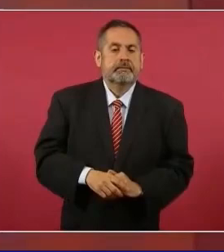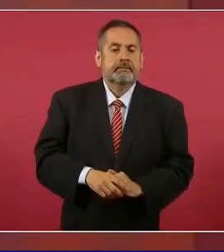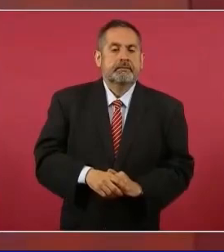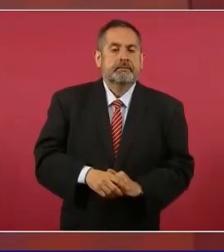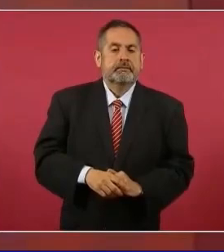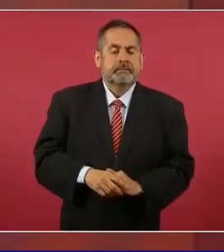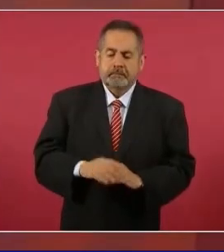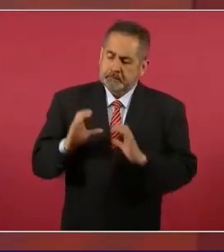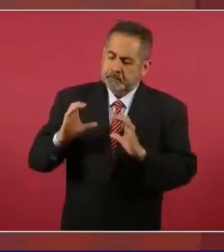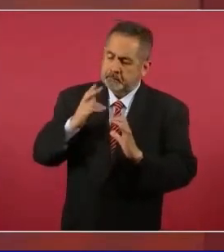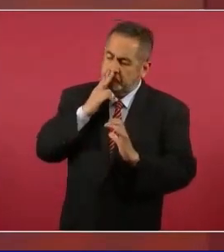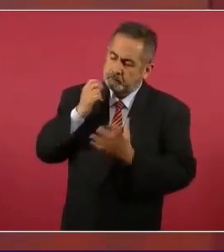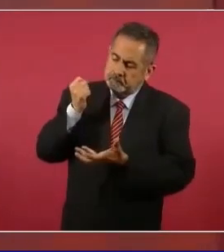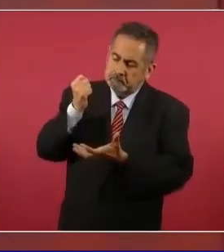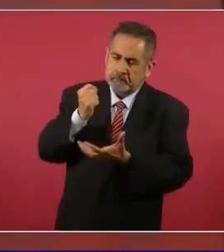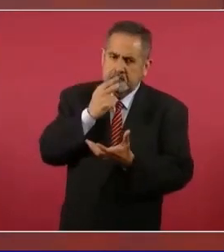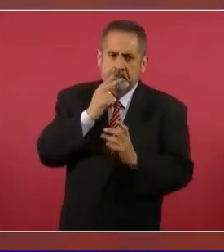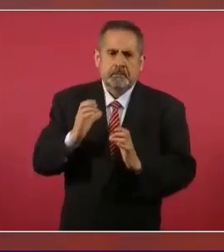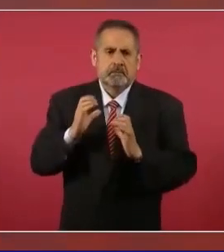Hay que cuidarlo.